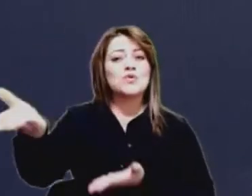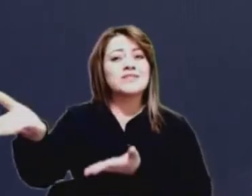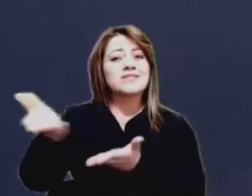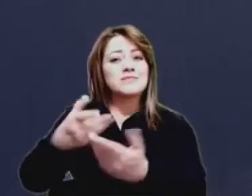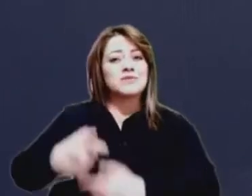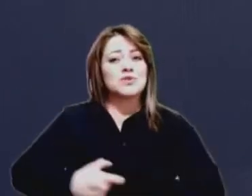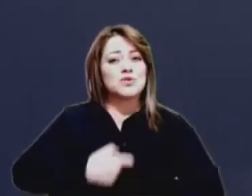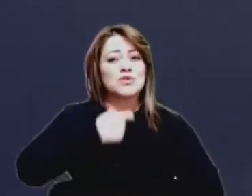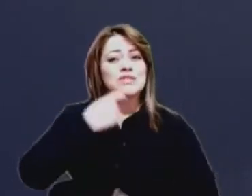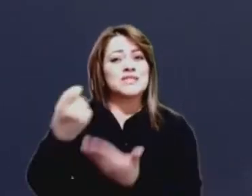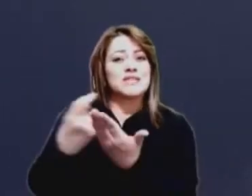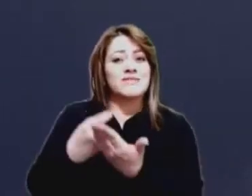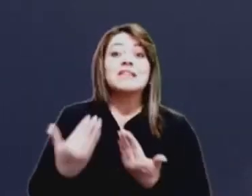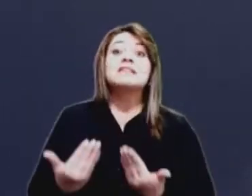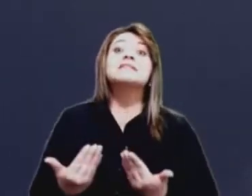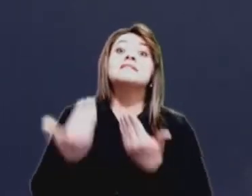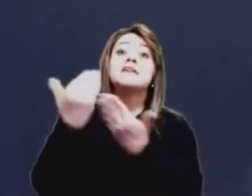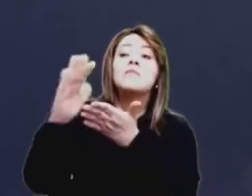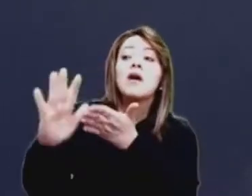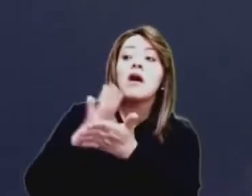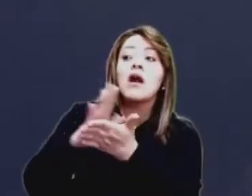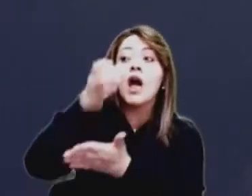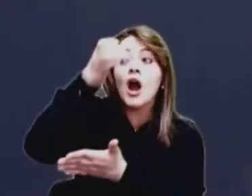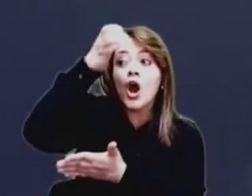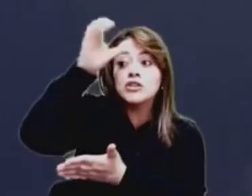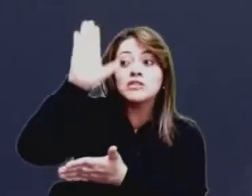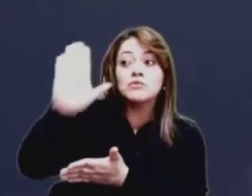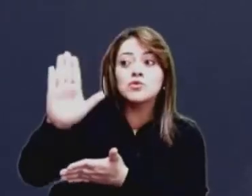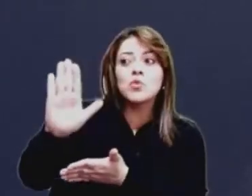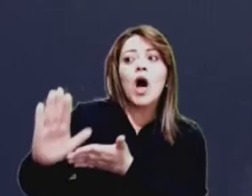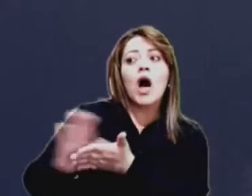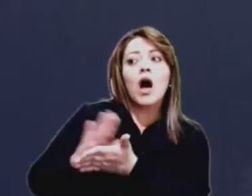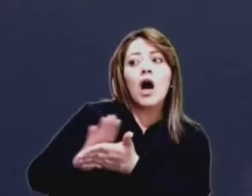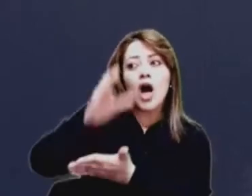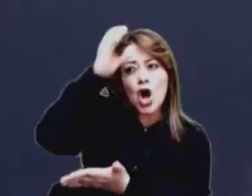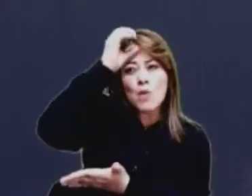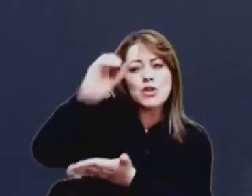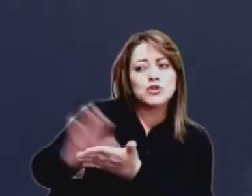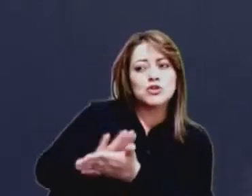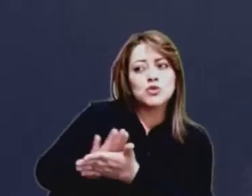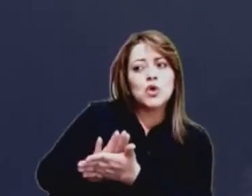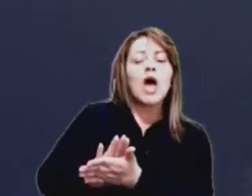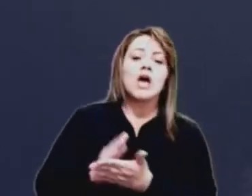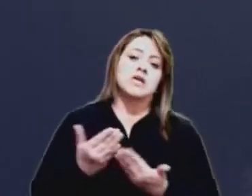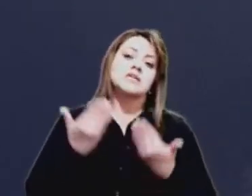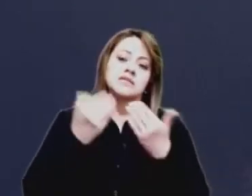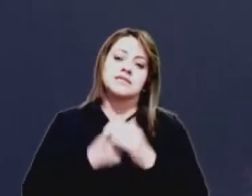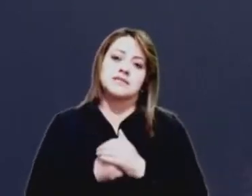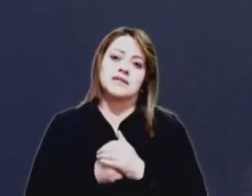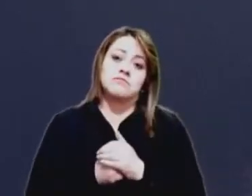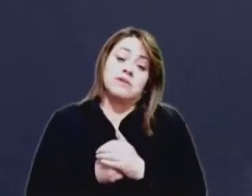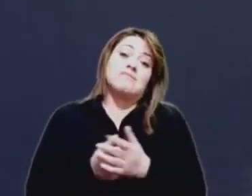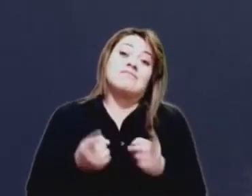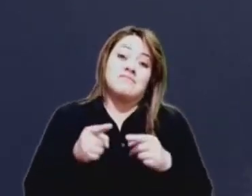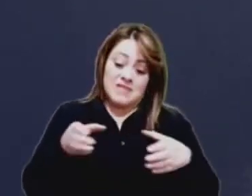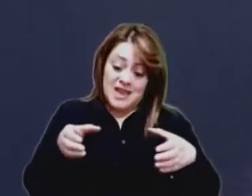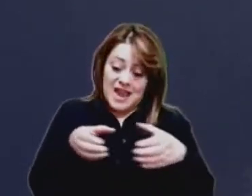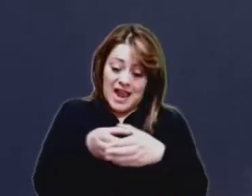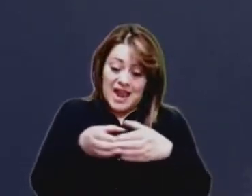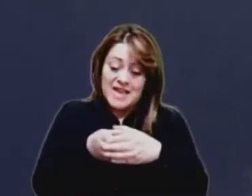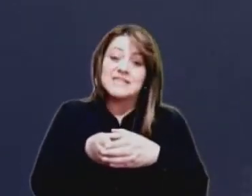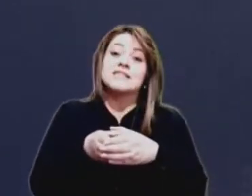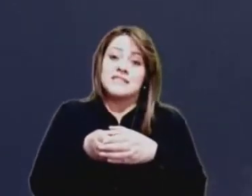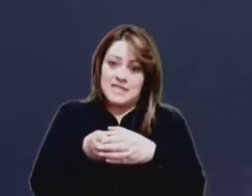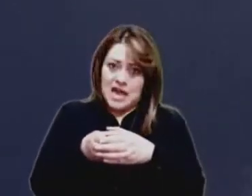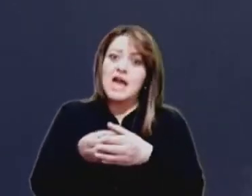nueva función y esperamos que con la colaboración armónica de la agencia del consejo estado logremos